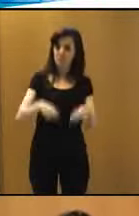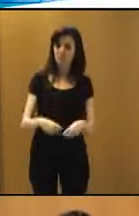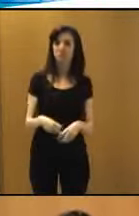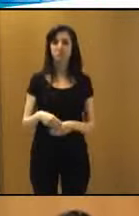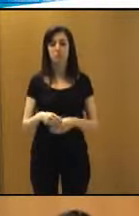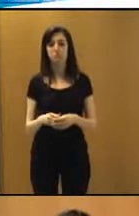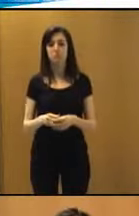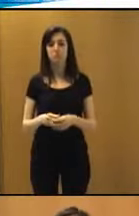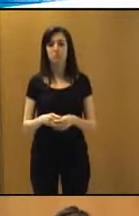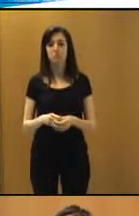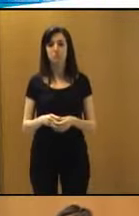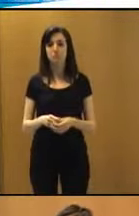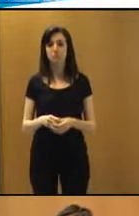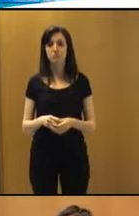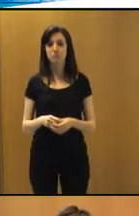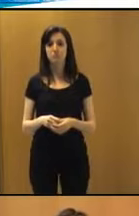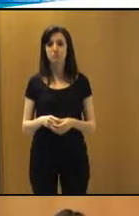online.